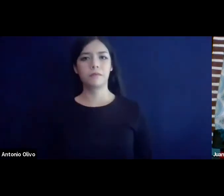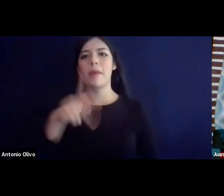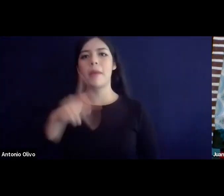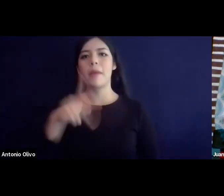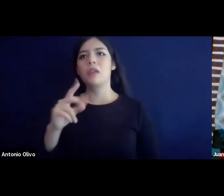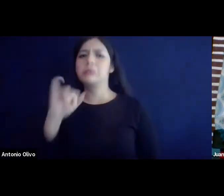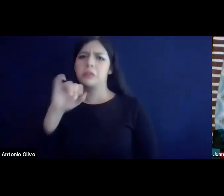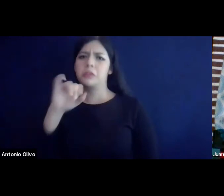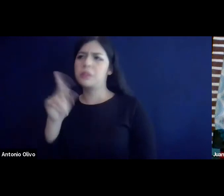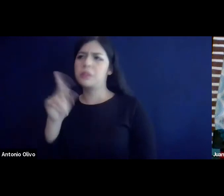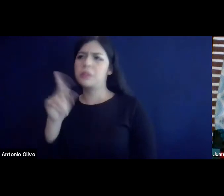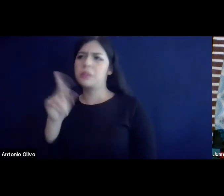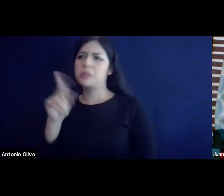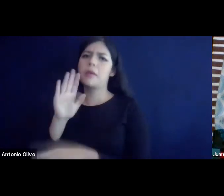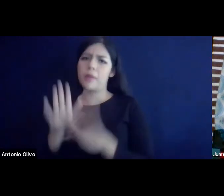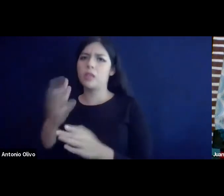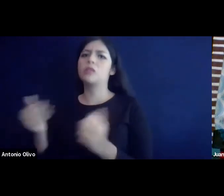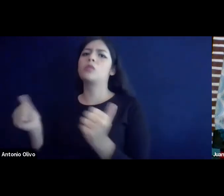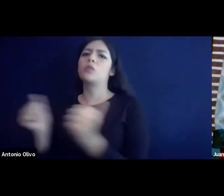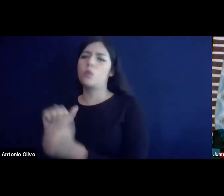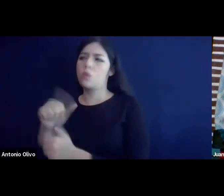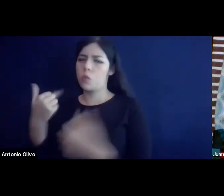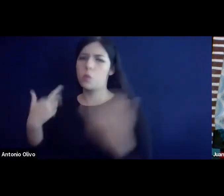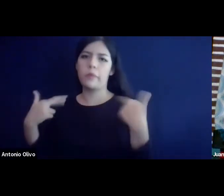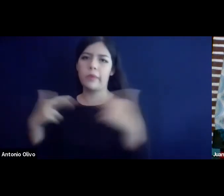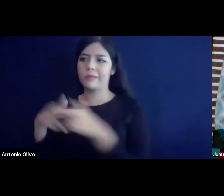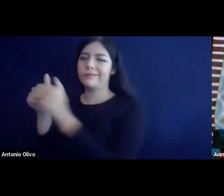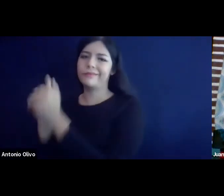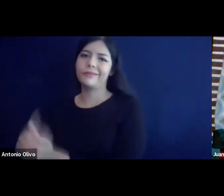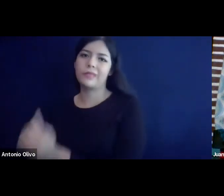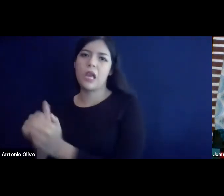no me... Pues creo que al final ni me invitaban porque no podía subir.